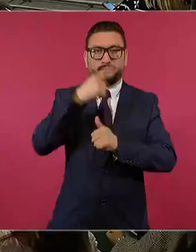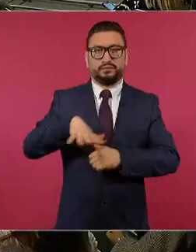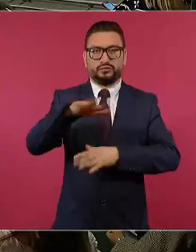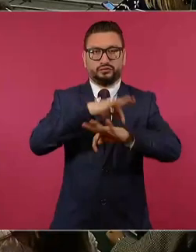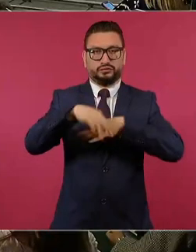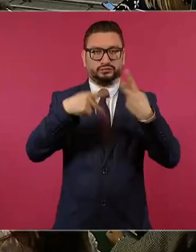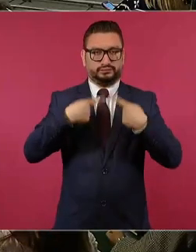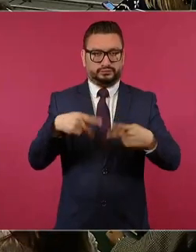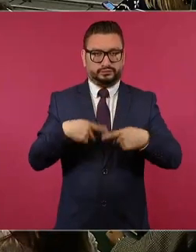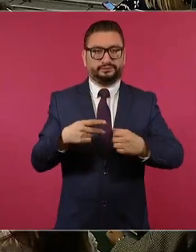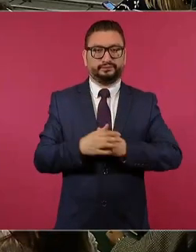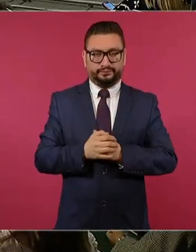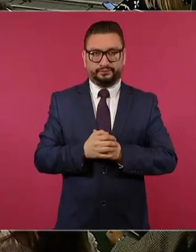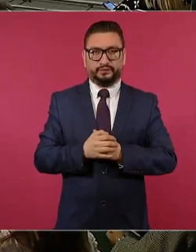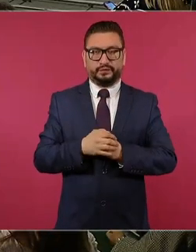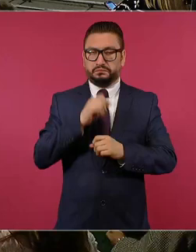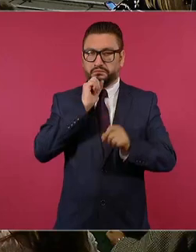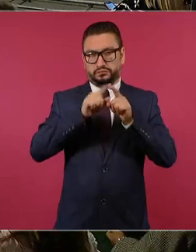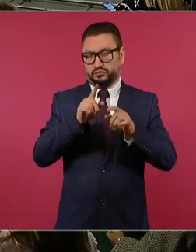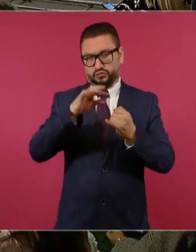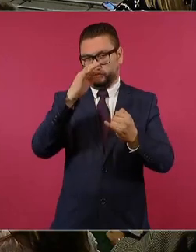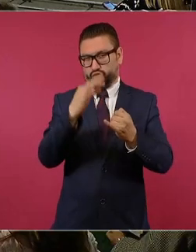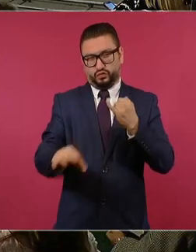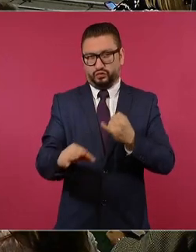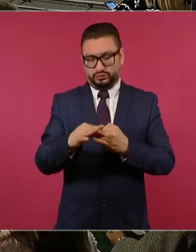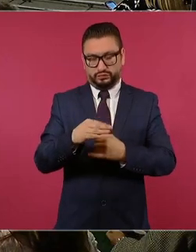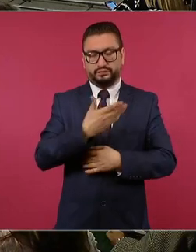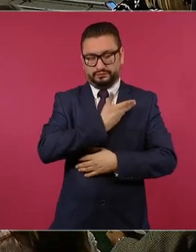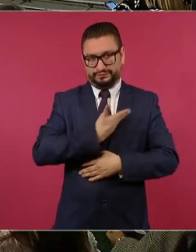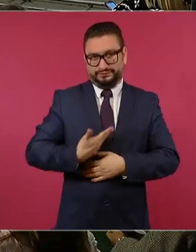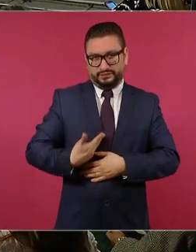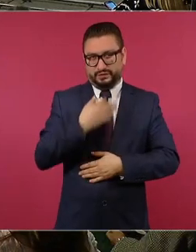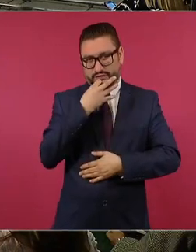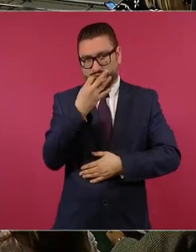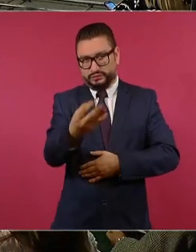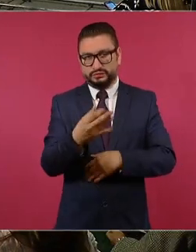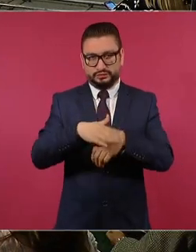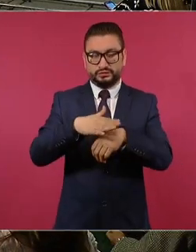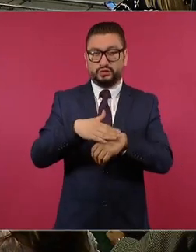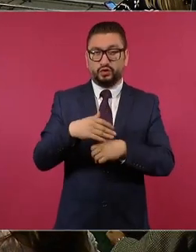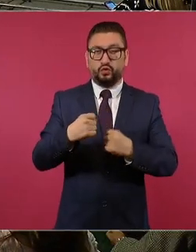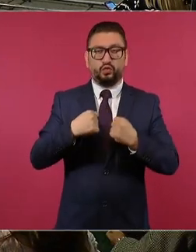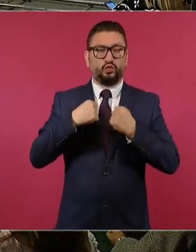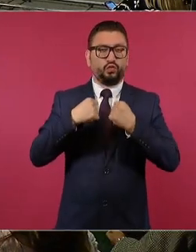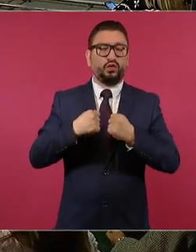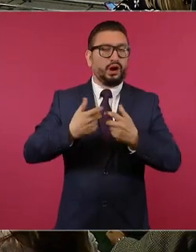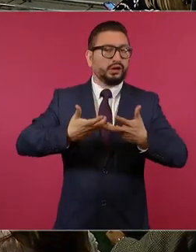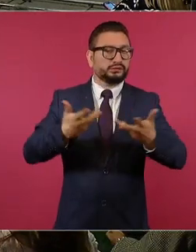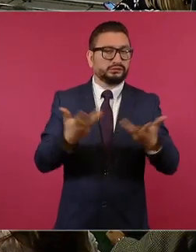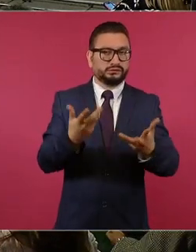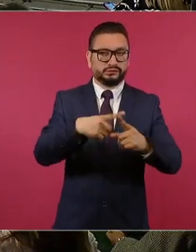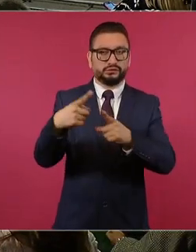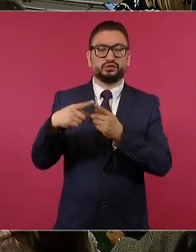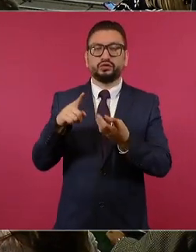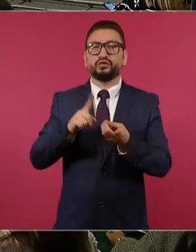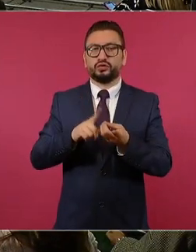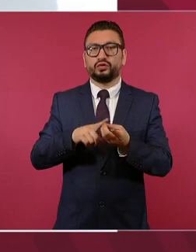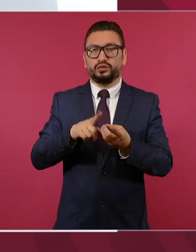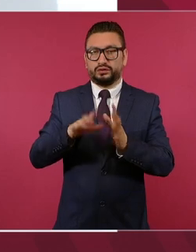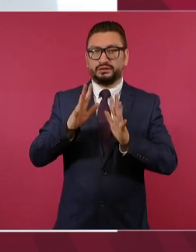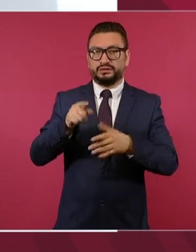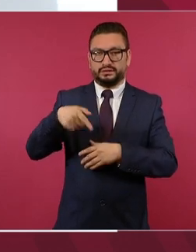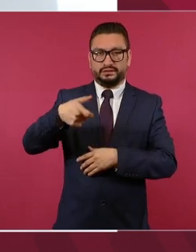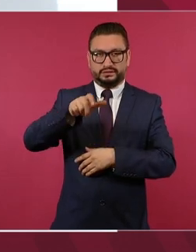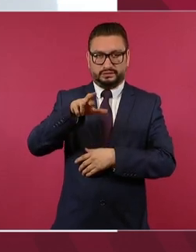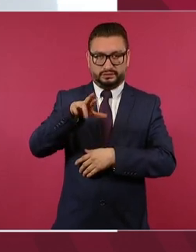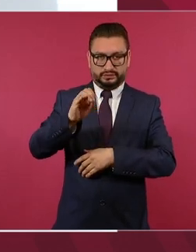población. Asimismo, y por último, señor presidente, informa usted la fuerza de tarea que ya se encuentra ubicada aquí en el